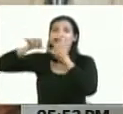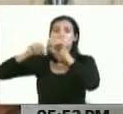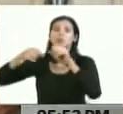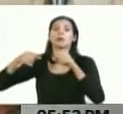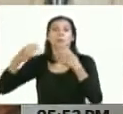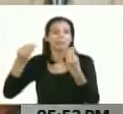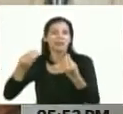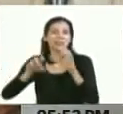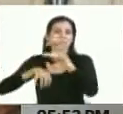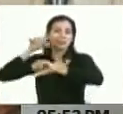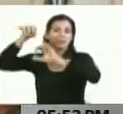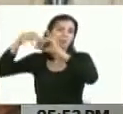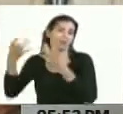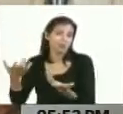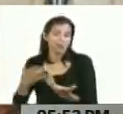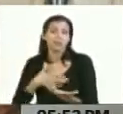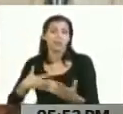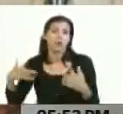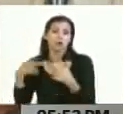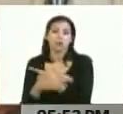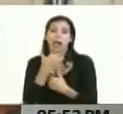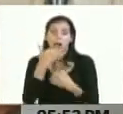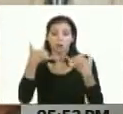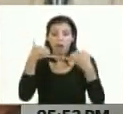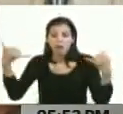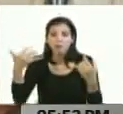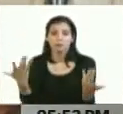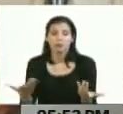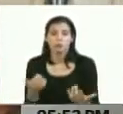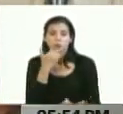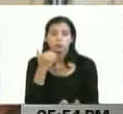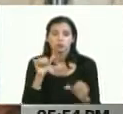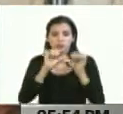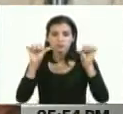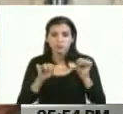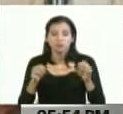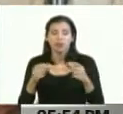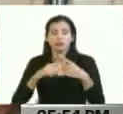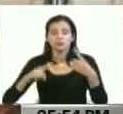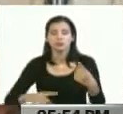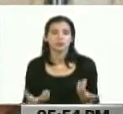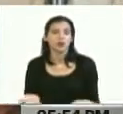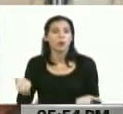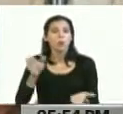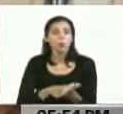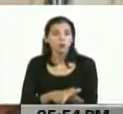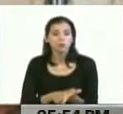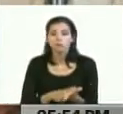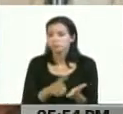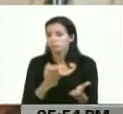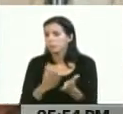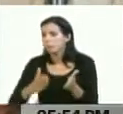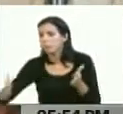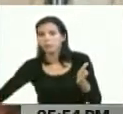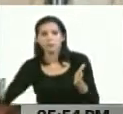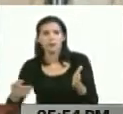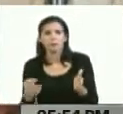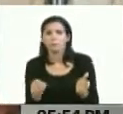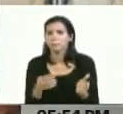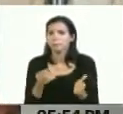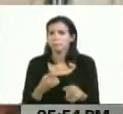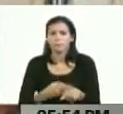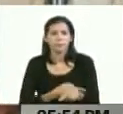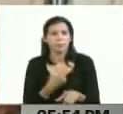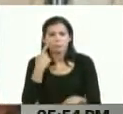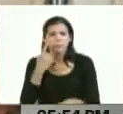está muy claro. Y lo hemos visto en anterioridades, siempre los muertos suceden uno tras otro, pero en el acto es muy corto. Se ven que